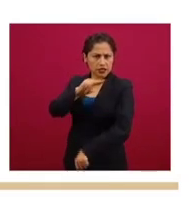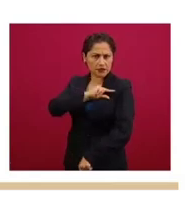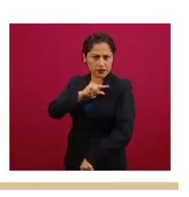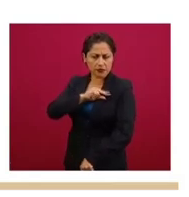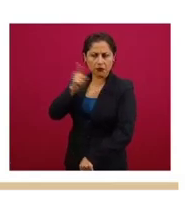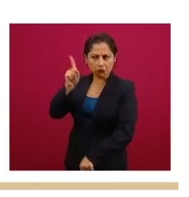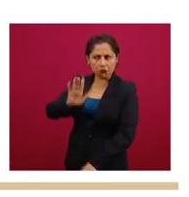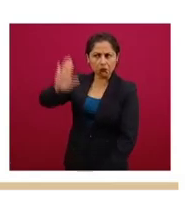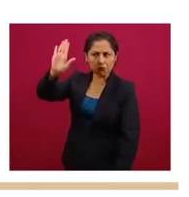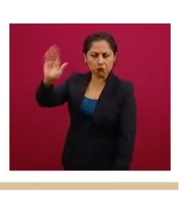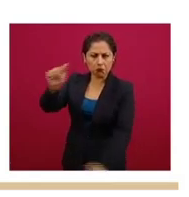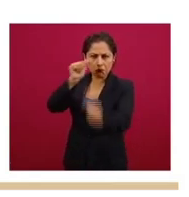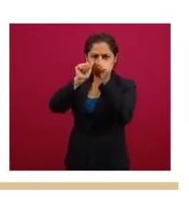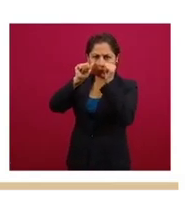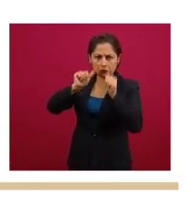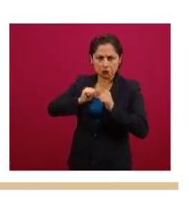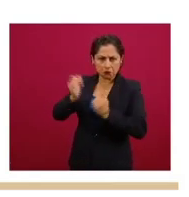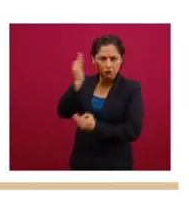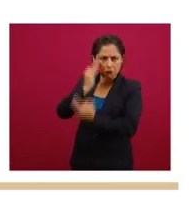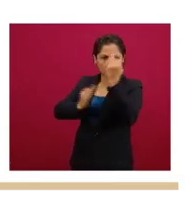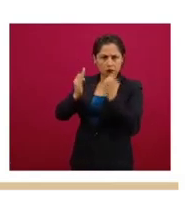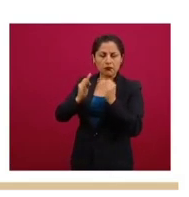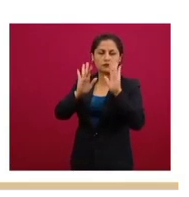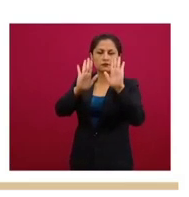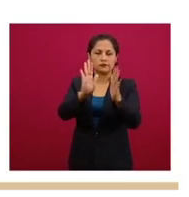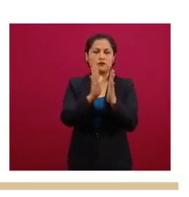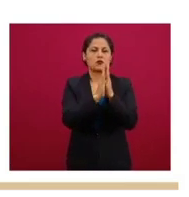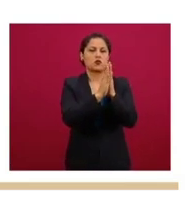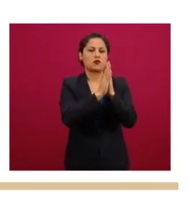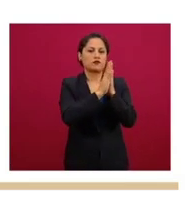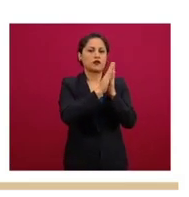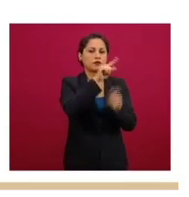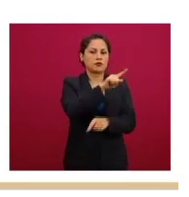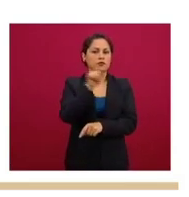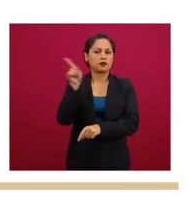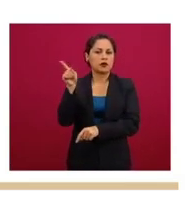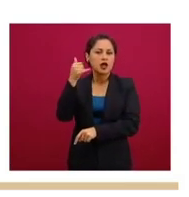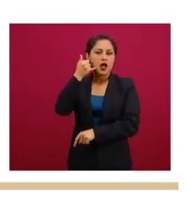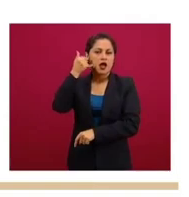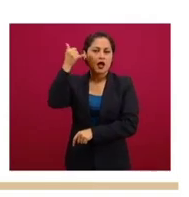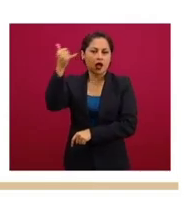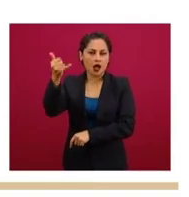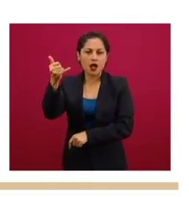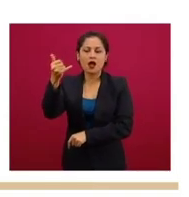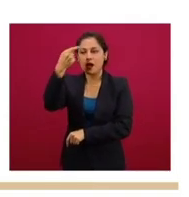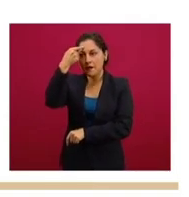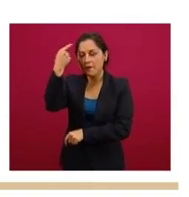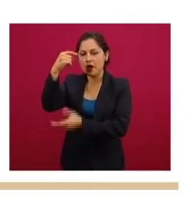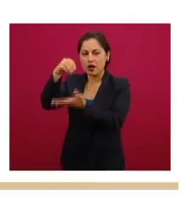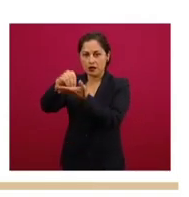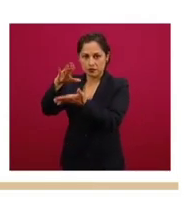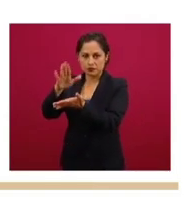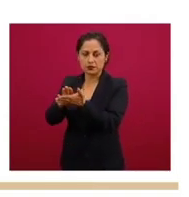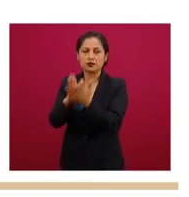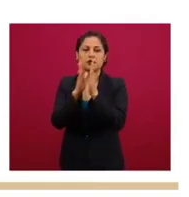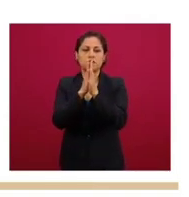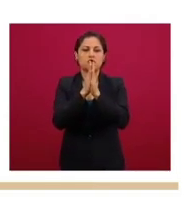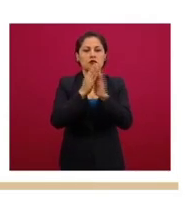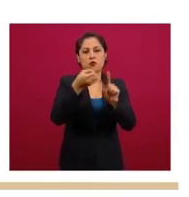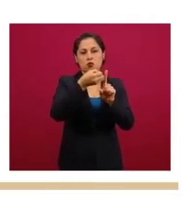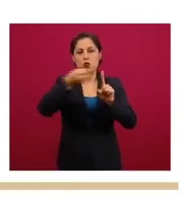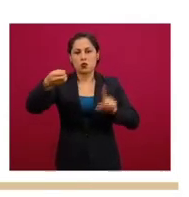pedir llamar a este número para que tengamos orden. Tenemos que estar organizados. Oh, claro, por supuesto. Si las cosas las hacemos